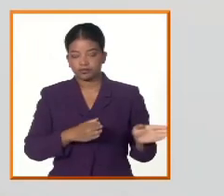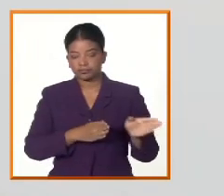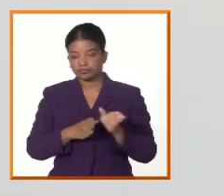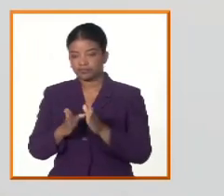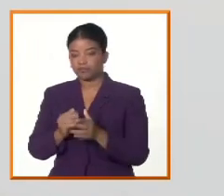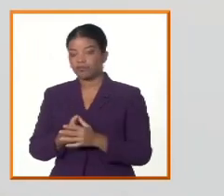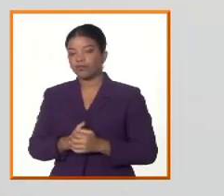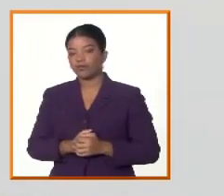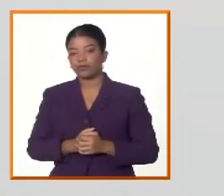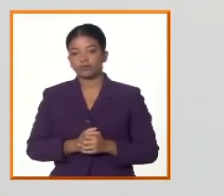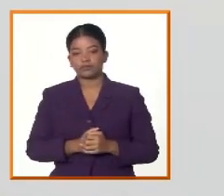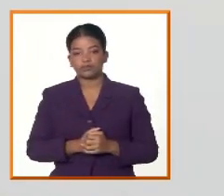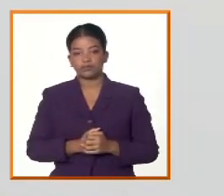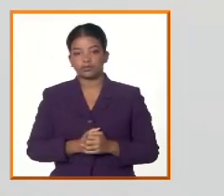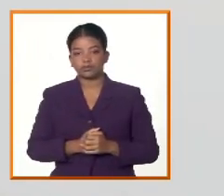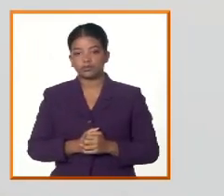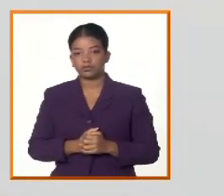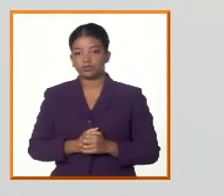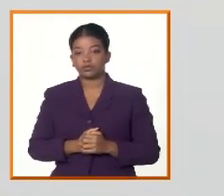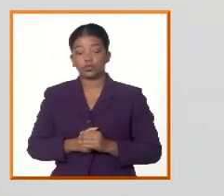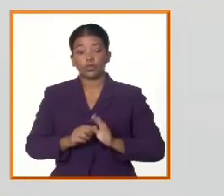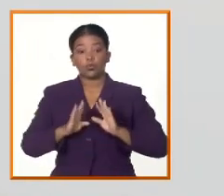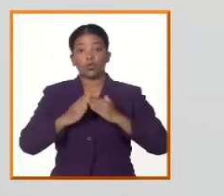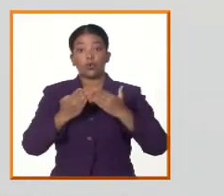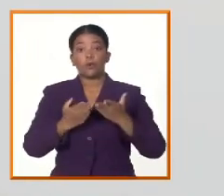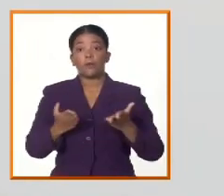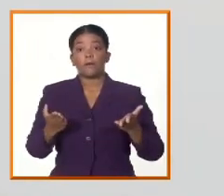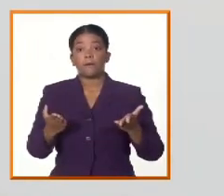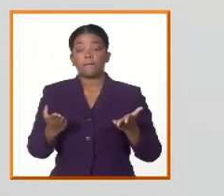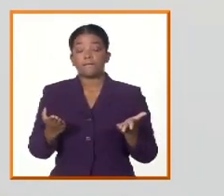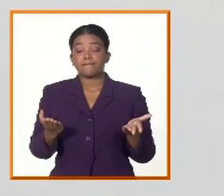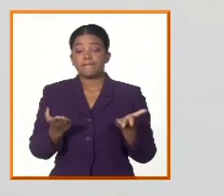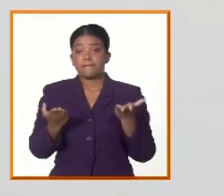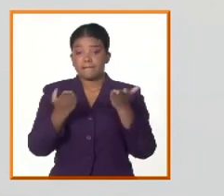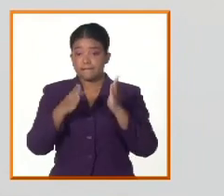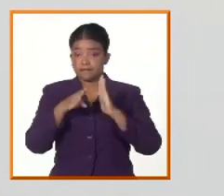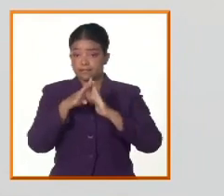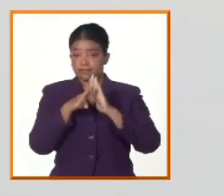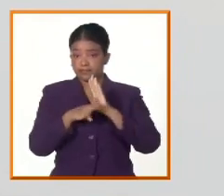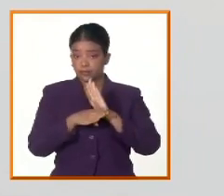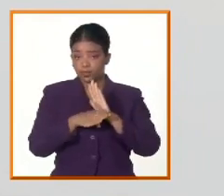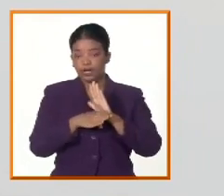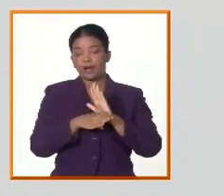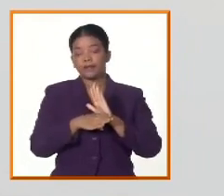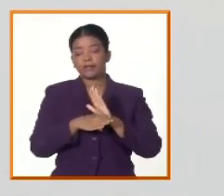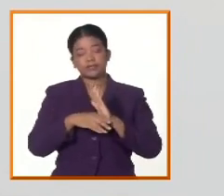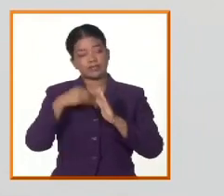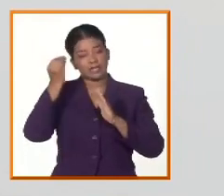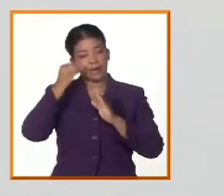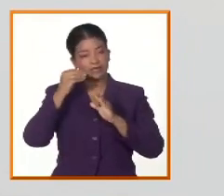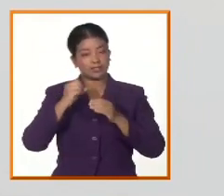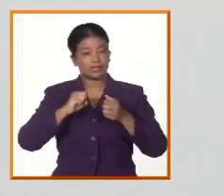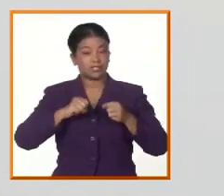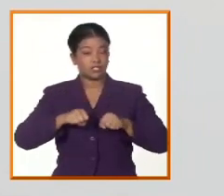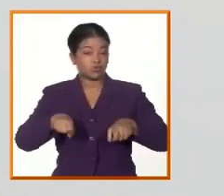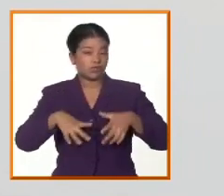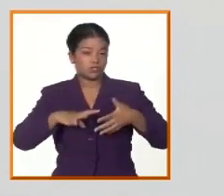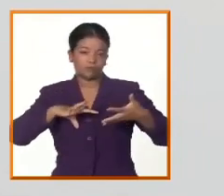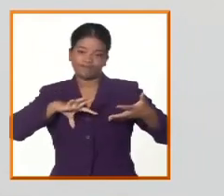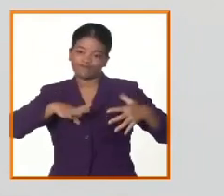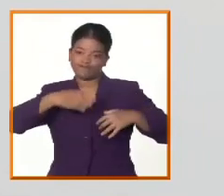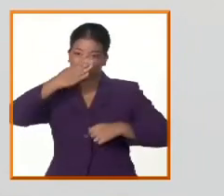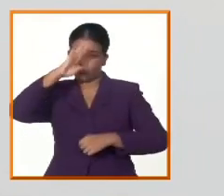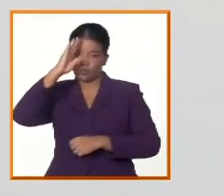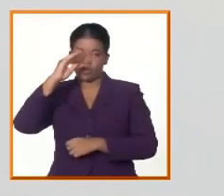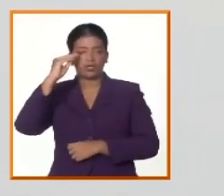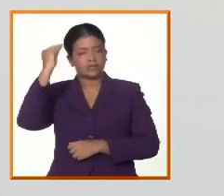lineamientos todo lo que tenemos concebido en el programa de desarrollo hasta el 2030 se desarrolla un escenario muy complejo en el que hoy se desenvuelve en nuestro país que lo